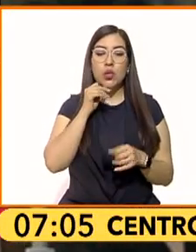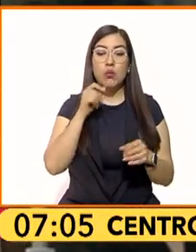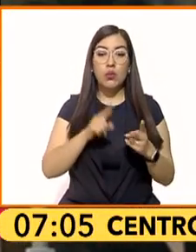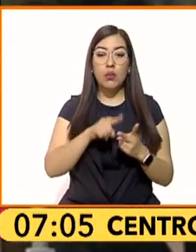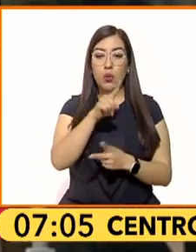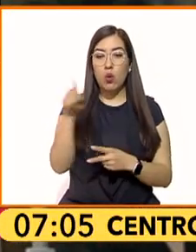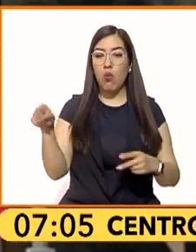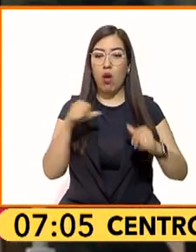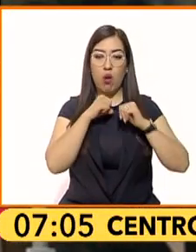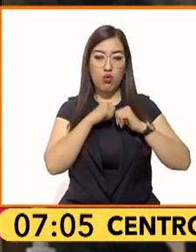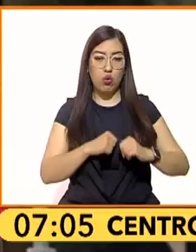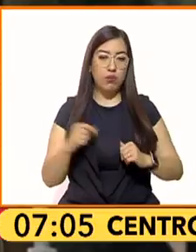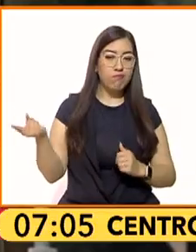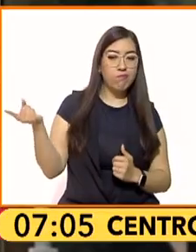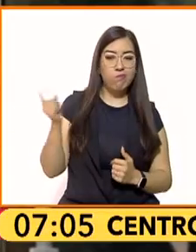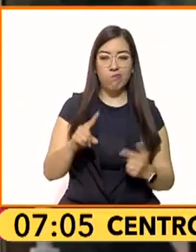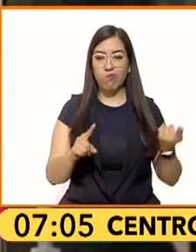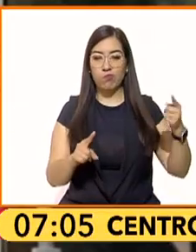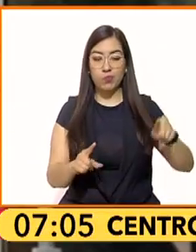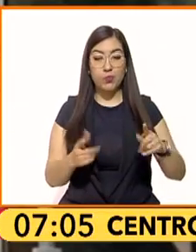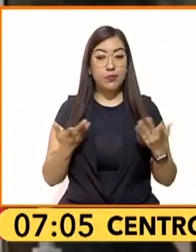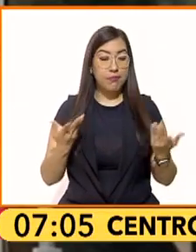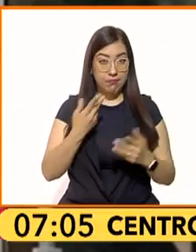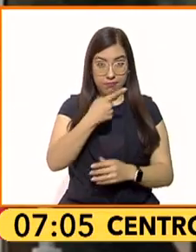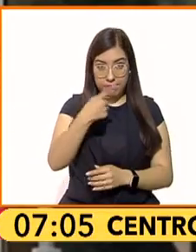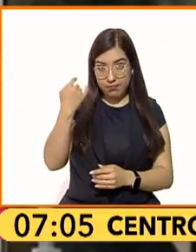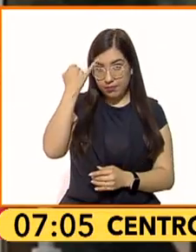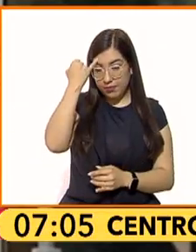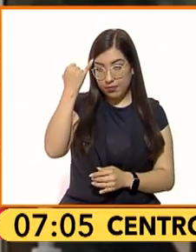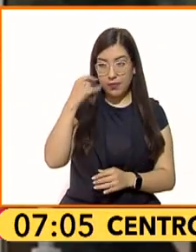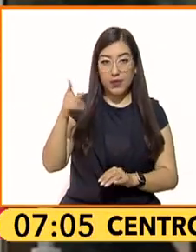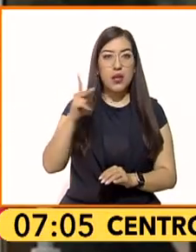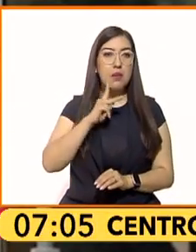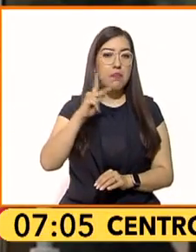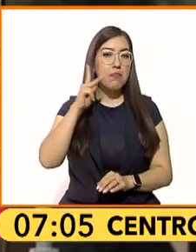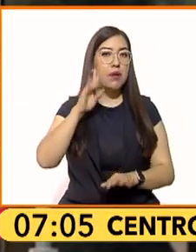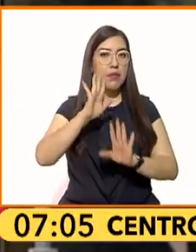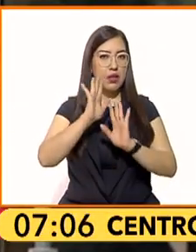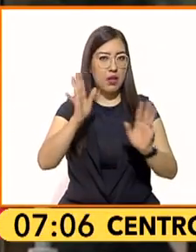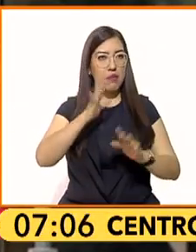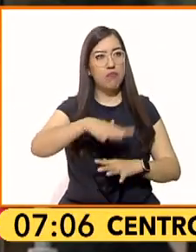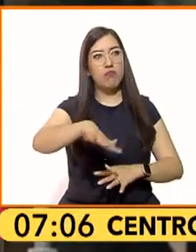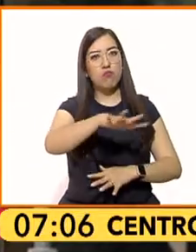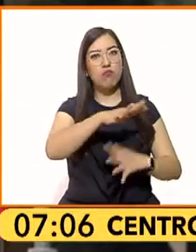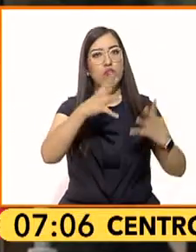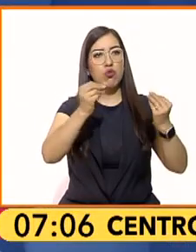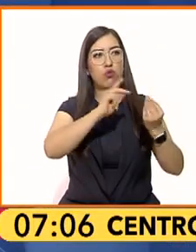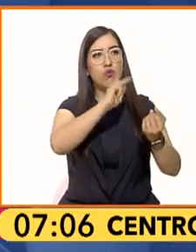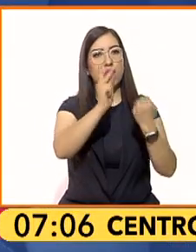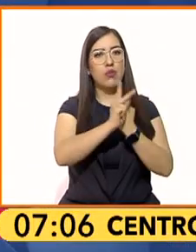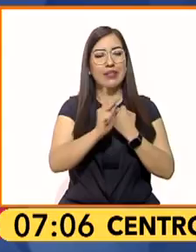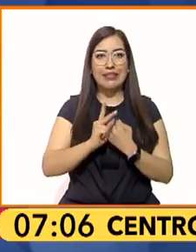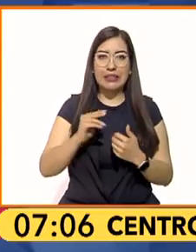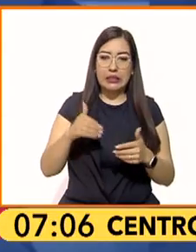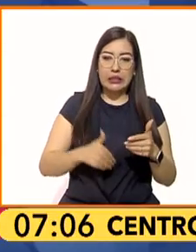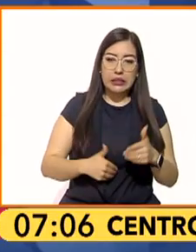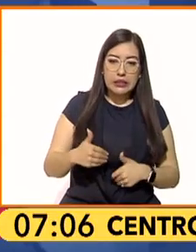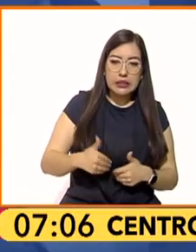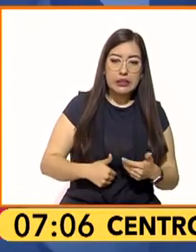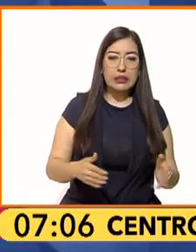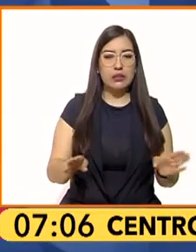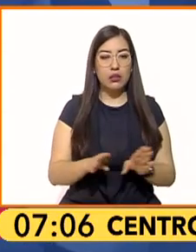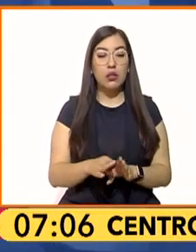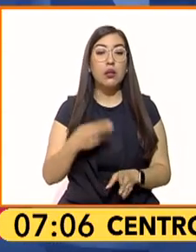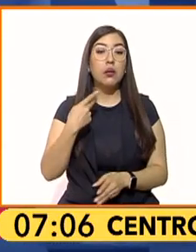autoritarismo. Entonces ya te imaginarás, si el Papa ha sido incómodo para algunos países por sus posturas, claro, fue